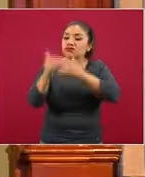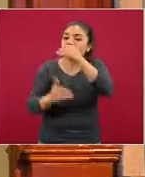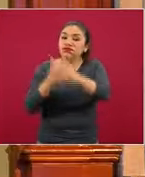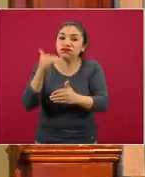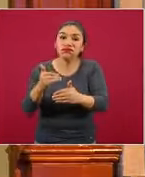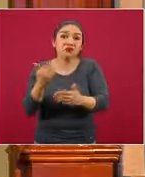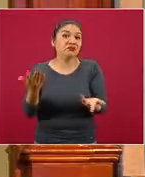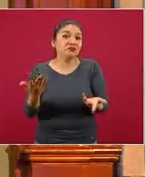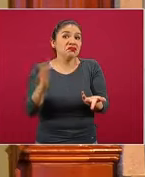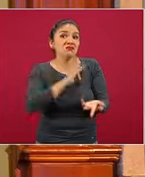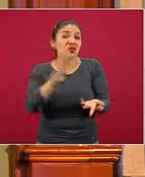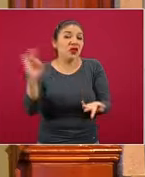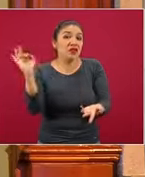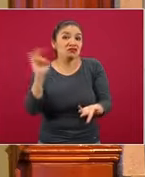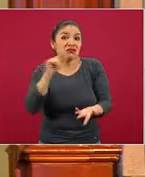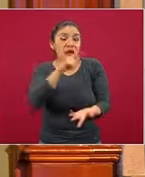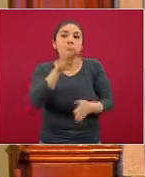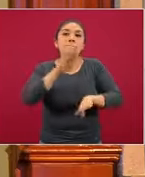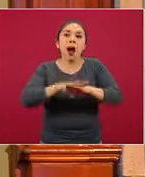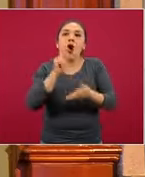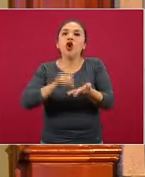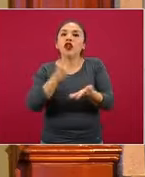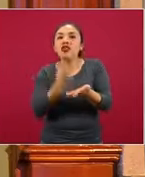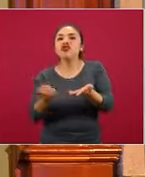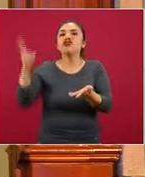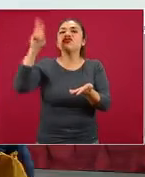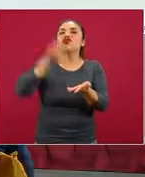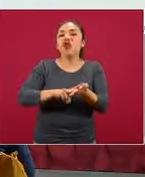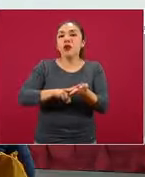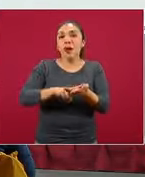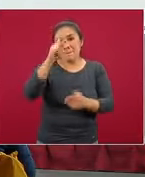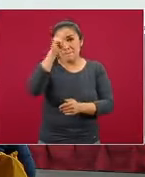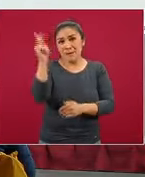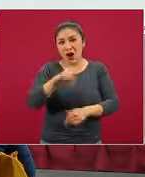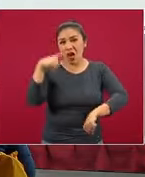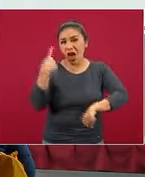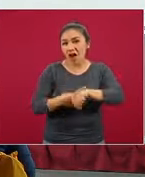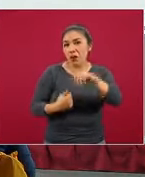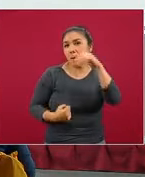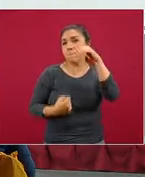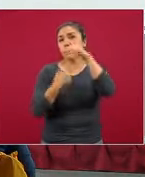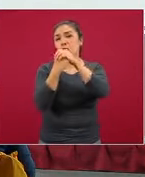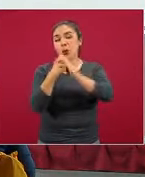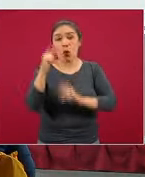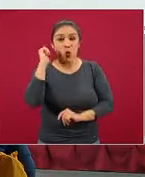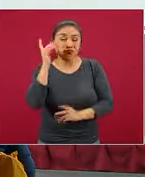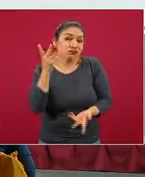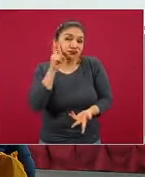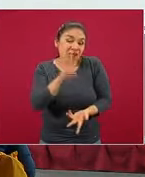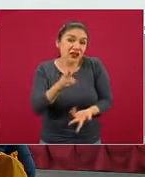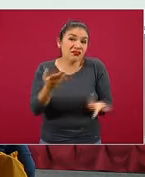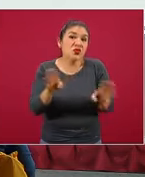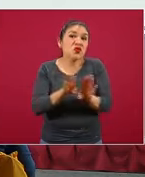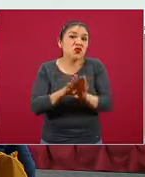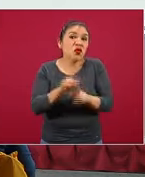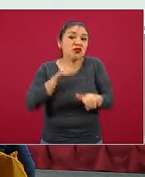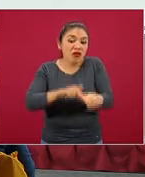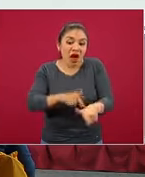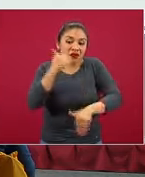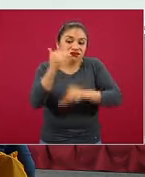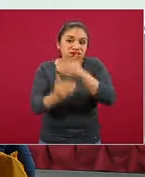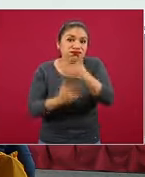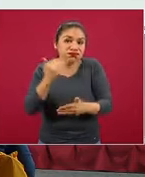esto podría inclusive volver a duplicar el segundo acme que en su momento están teniendo. Vamos a ver cómo continúa,